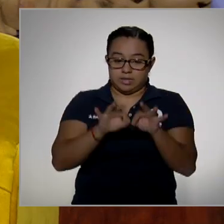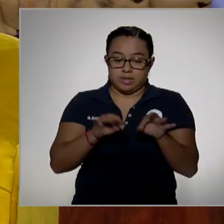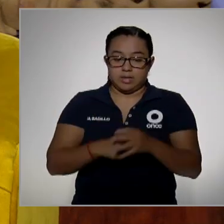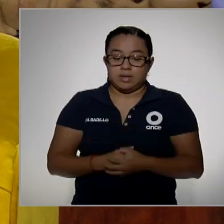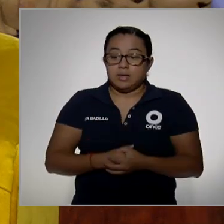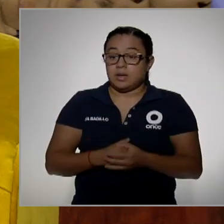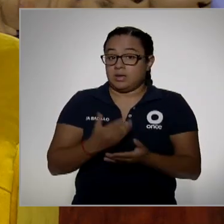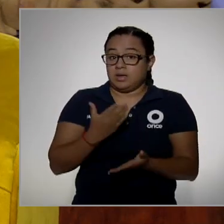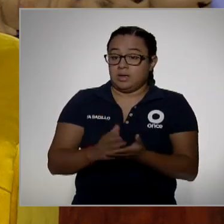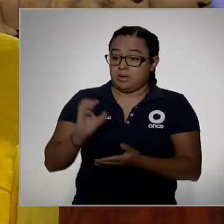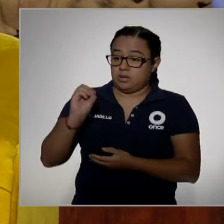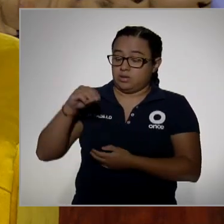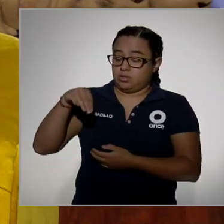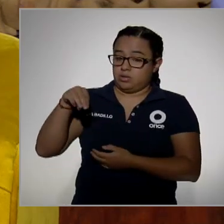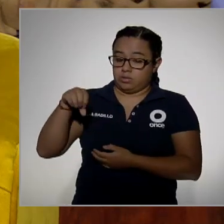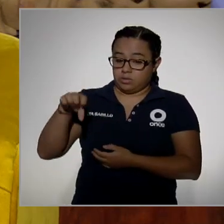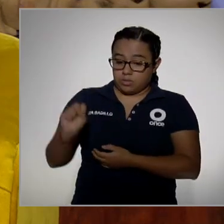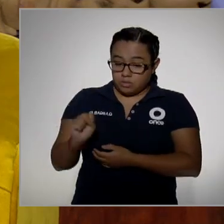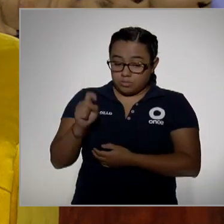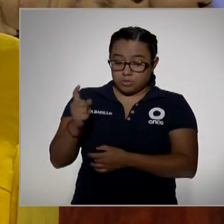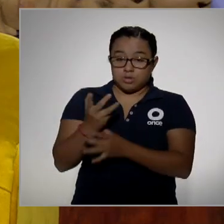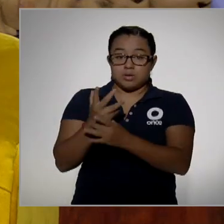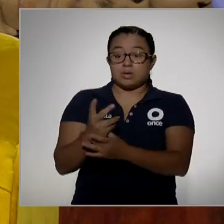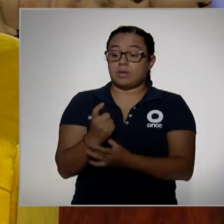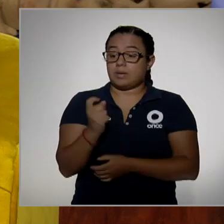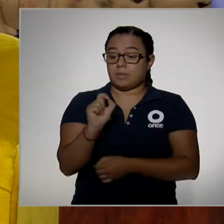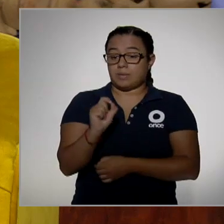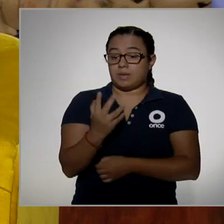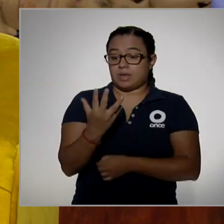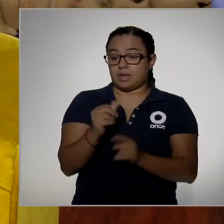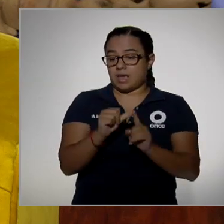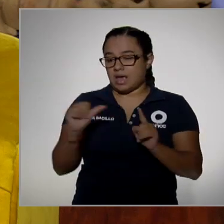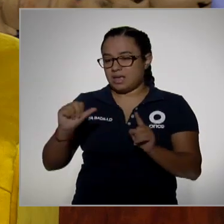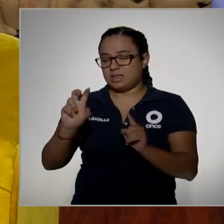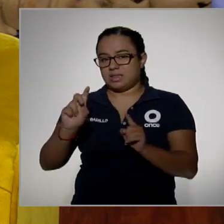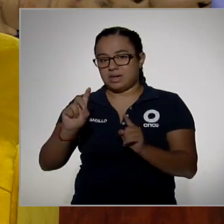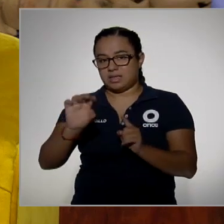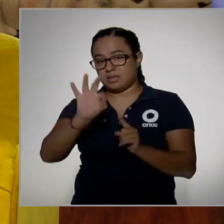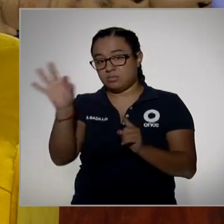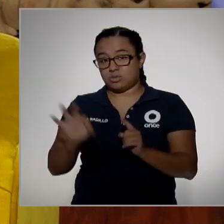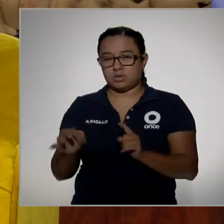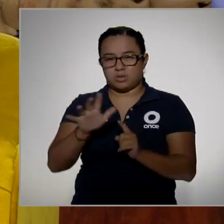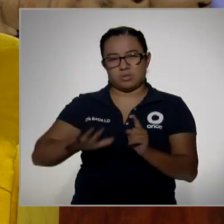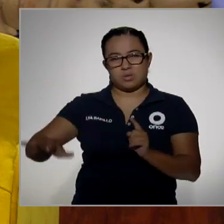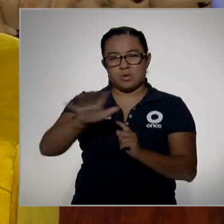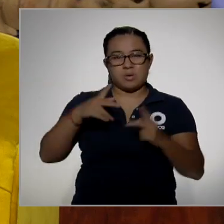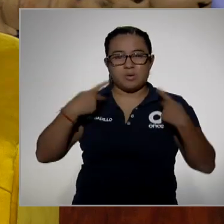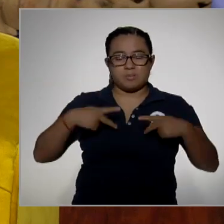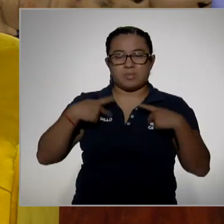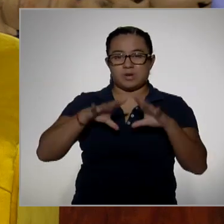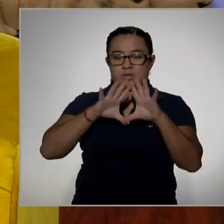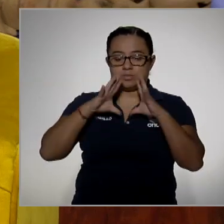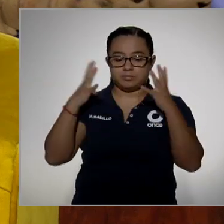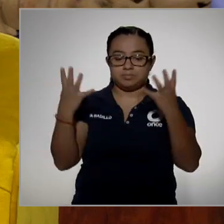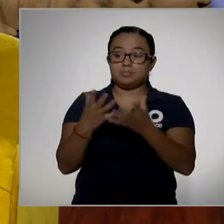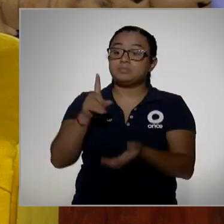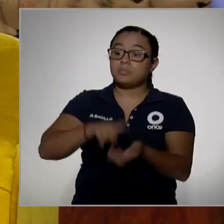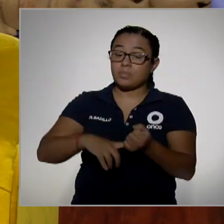bueno la organización mundial de la salud dice que del 25 al 30 por ciento de la población a nivel mundial